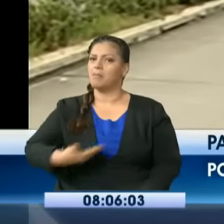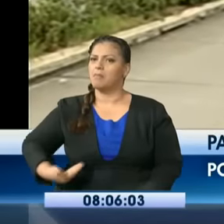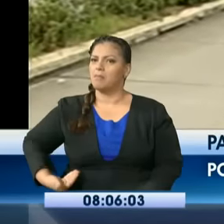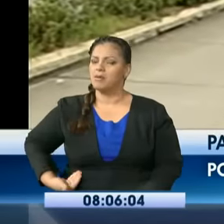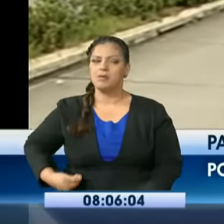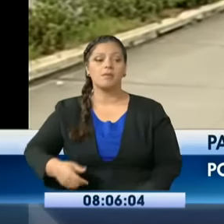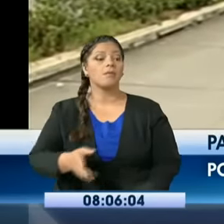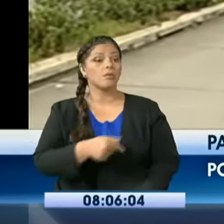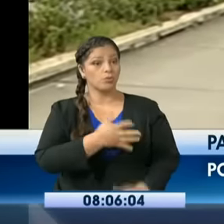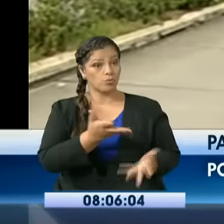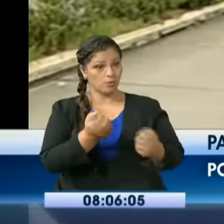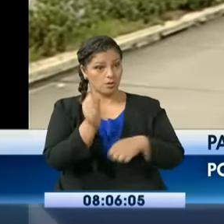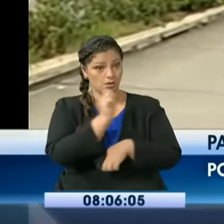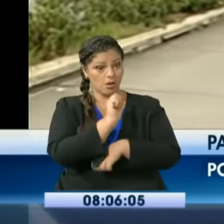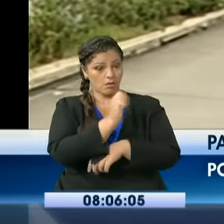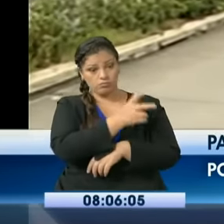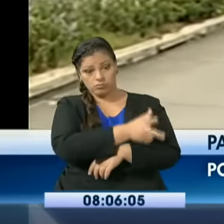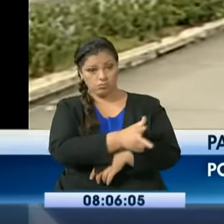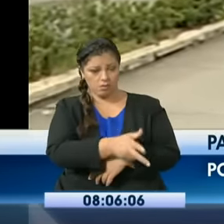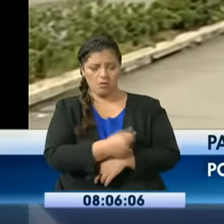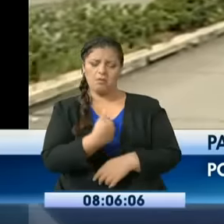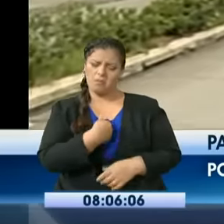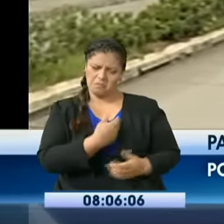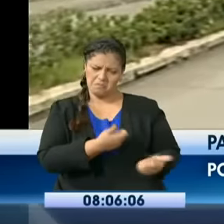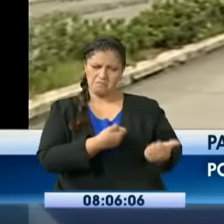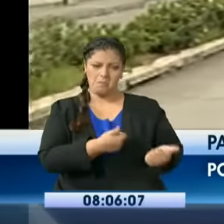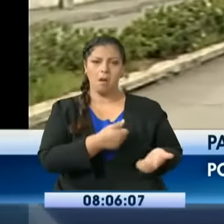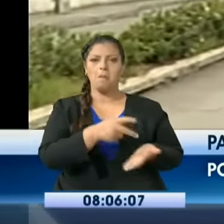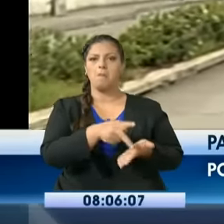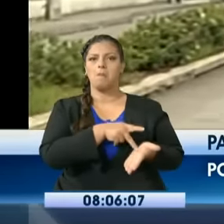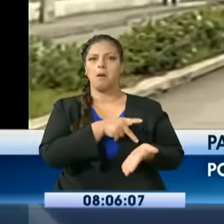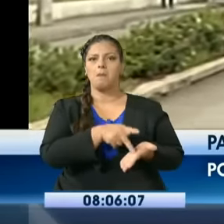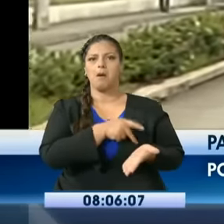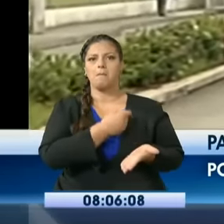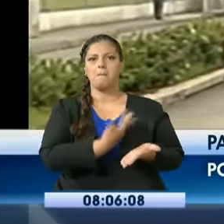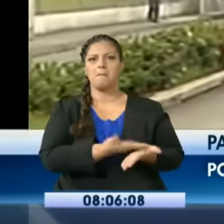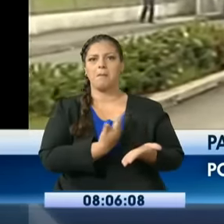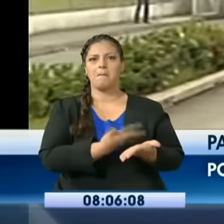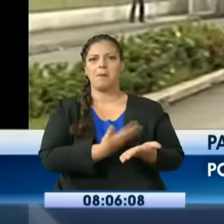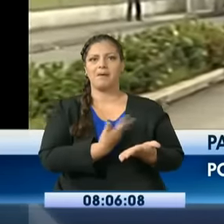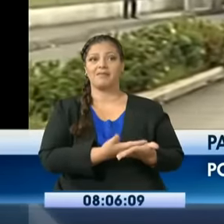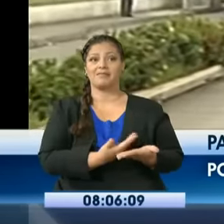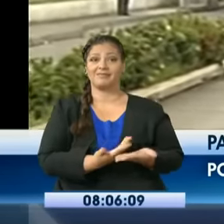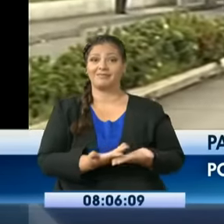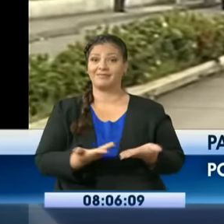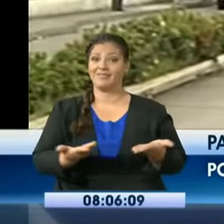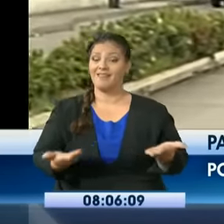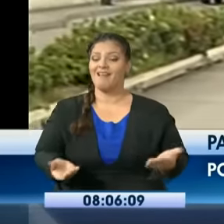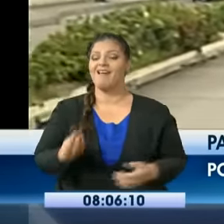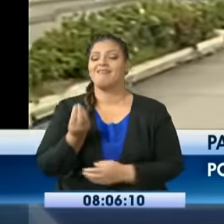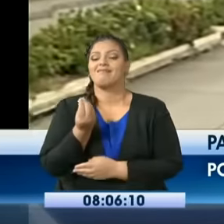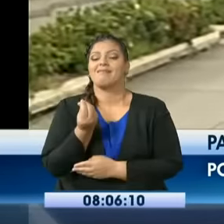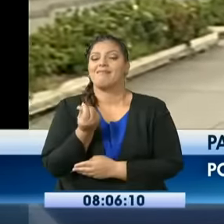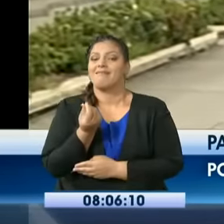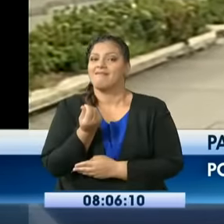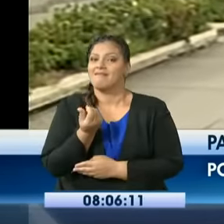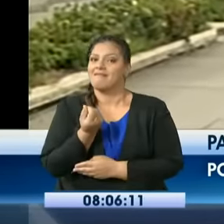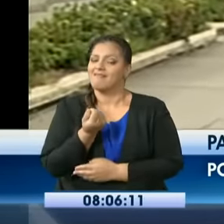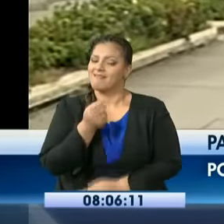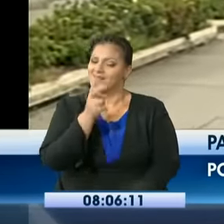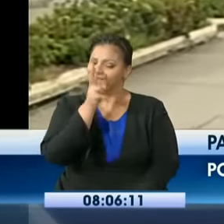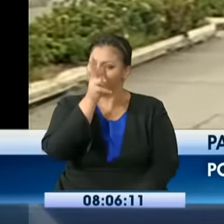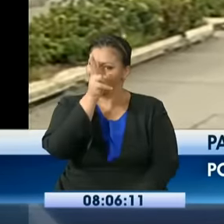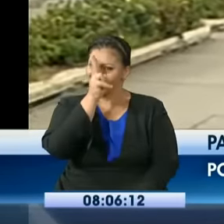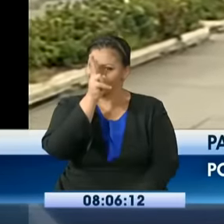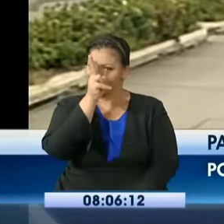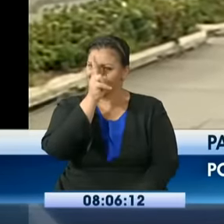a 30 días que tiene el mes. No es un negociado para ellos. Y eso es, el problema aquí es factor dinero. Porque nosotros